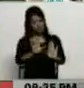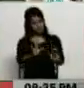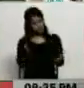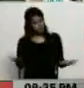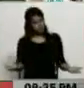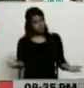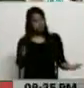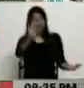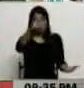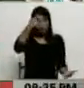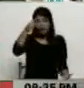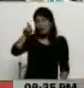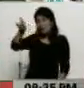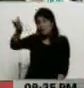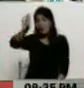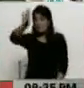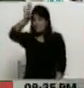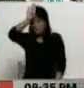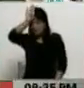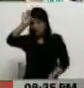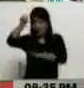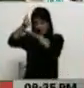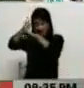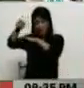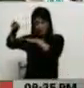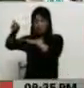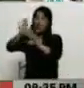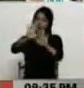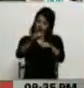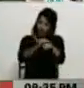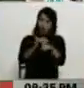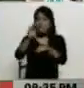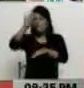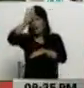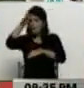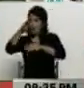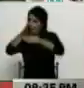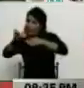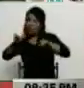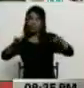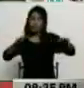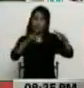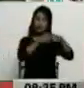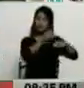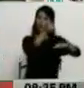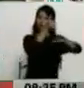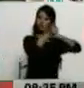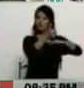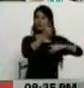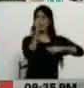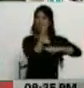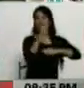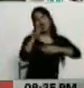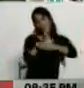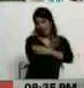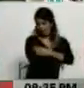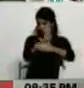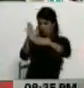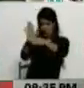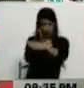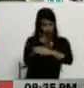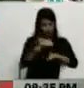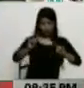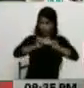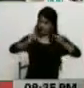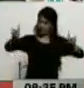día el papa claro el papa es una cosa y la jerarquía eclesiástica es otra cosa que el